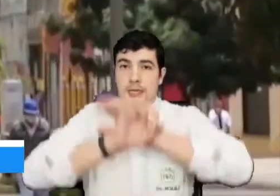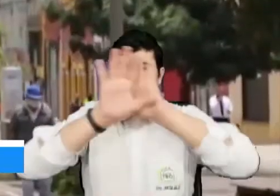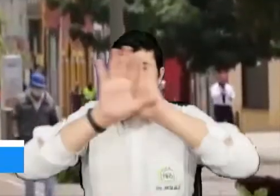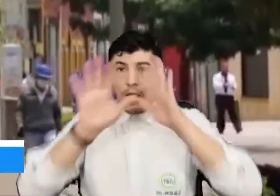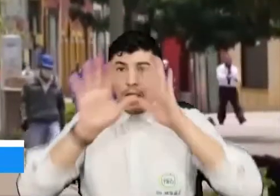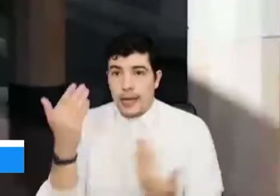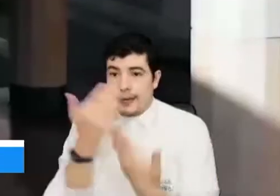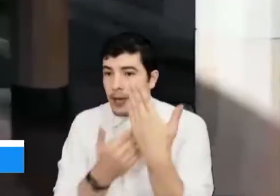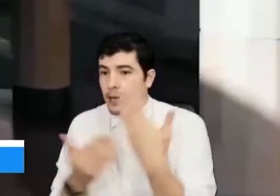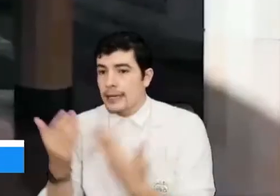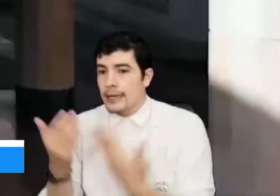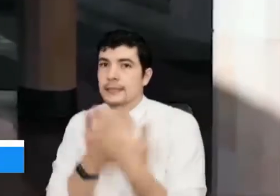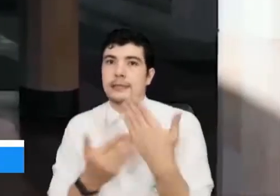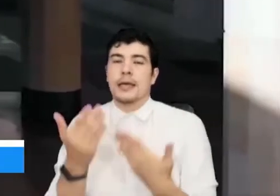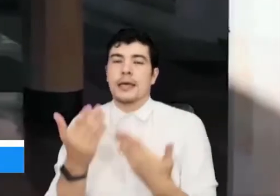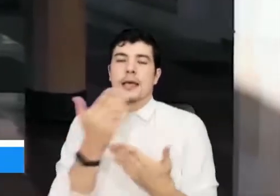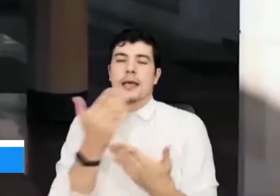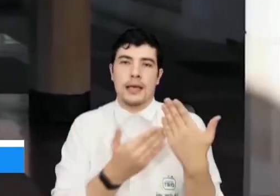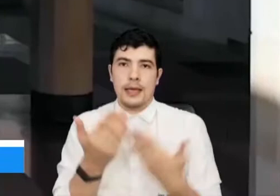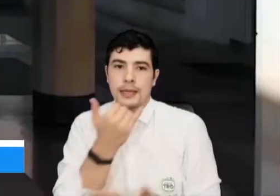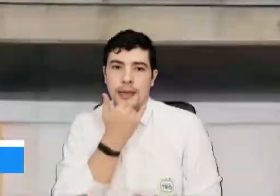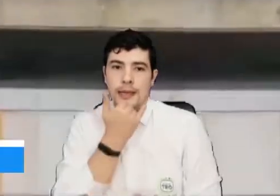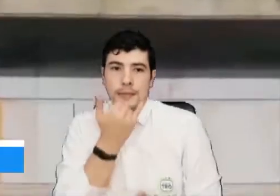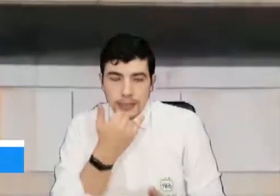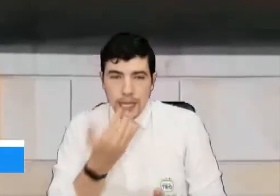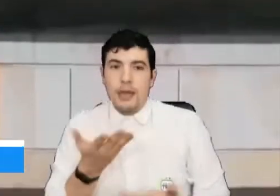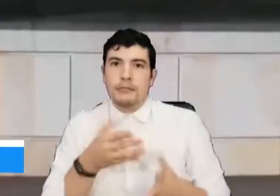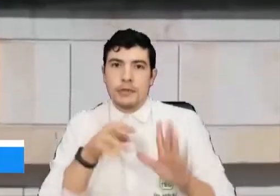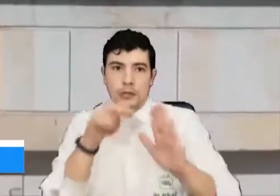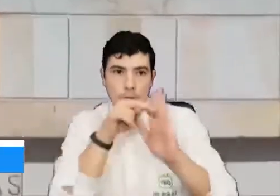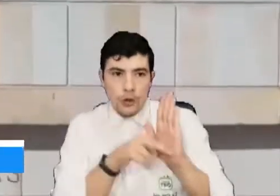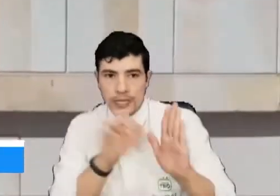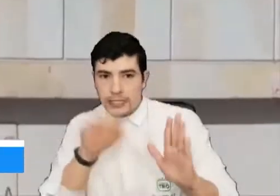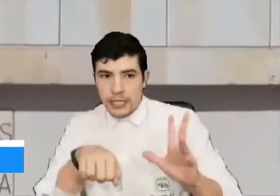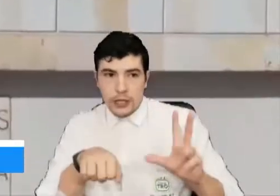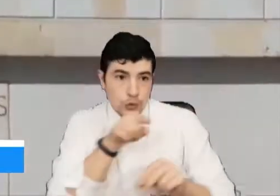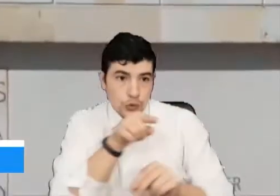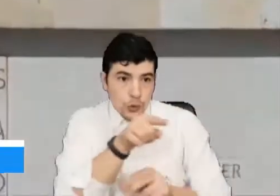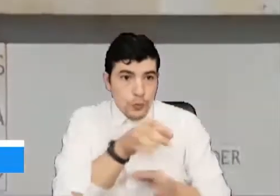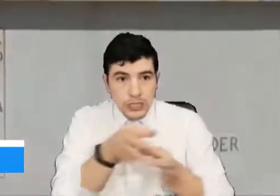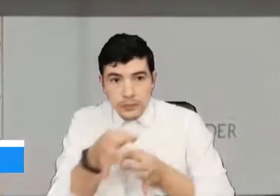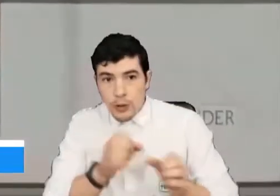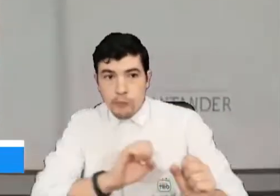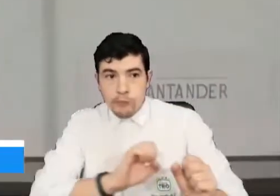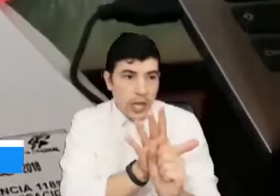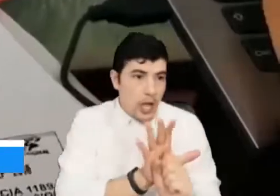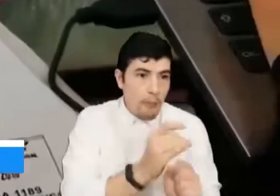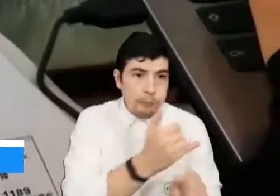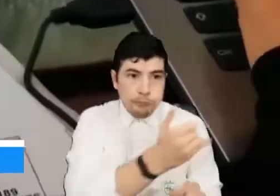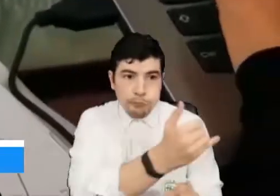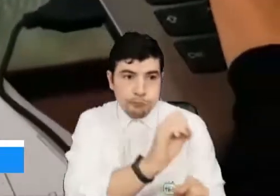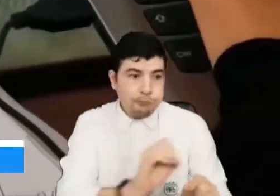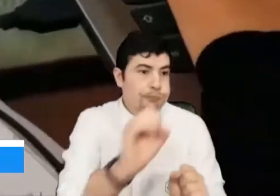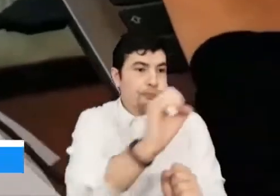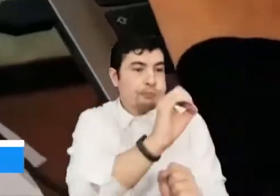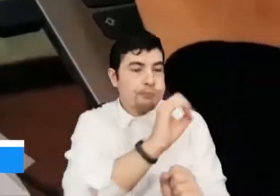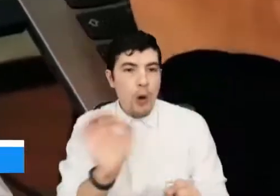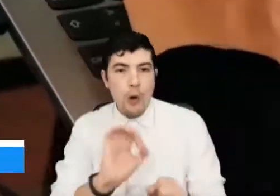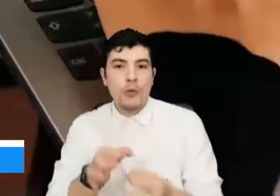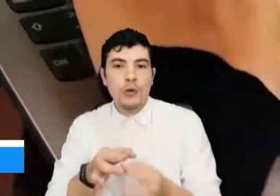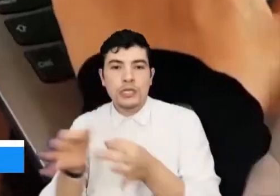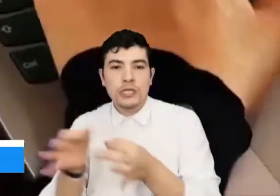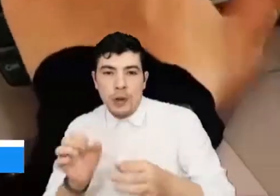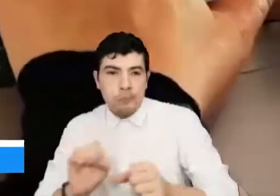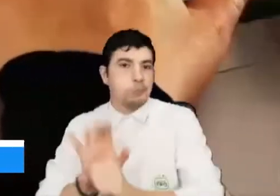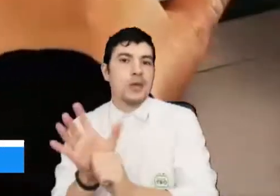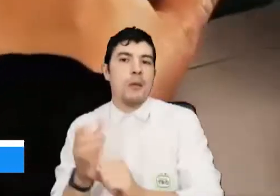aplicarán en los municipios no COVID, analizar si mantendremos esa suspensión de términos, cómo garantizar la seguridad de las